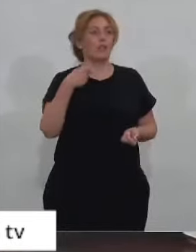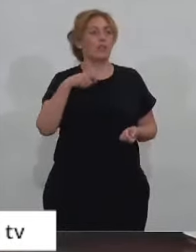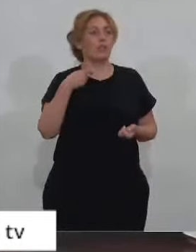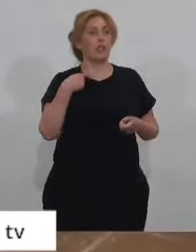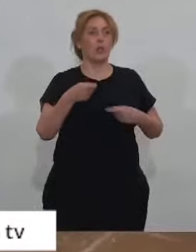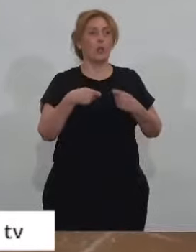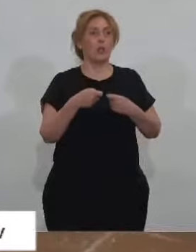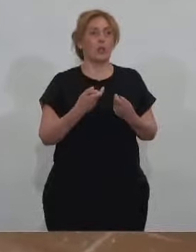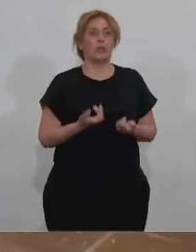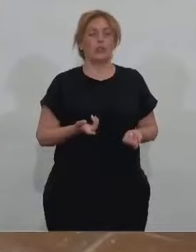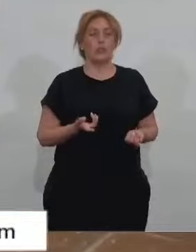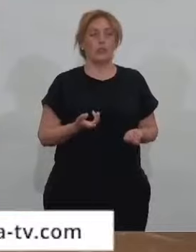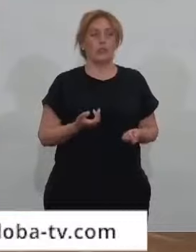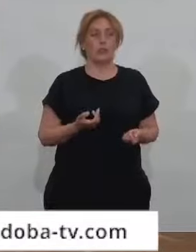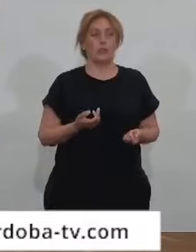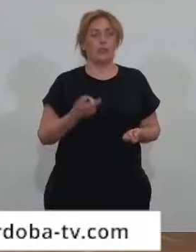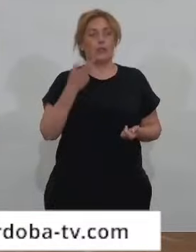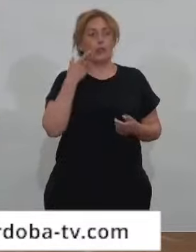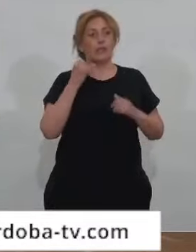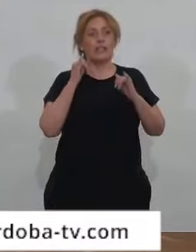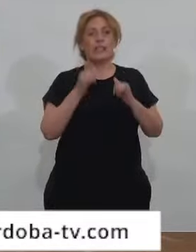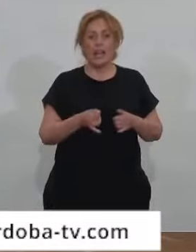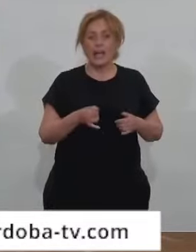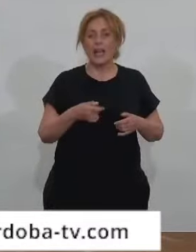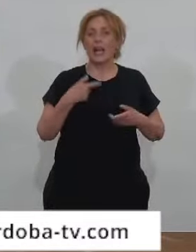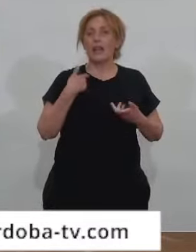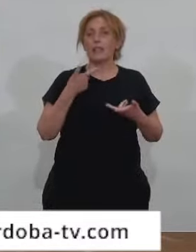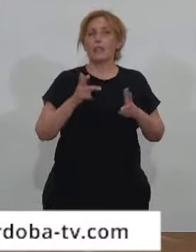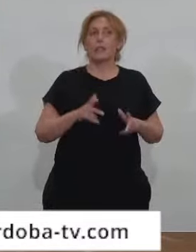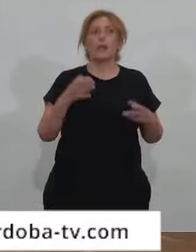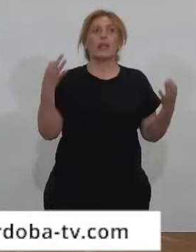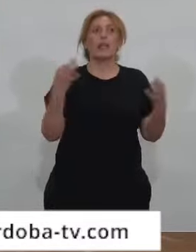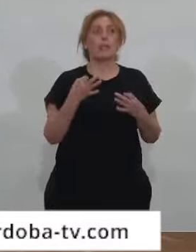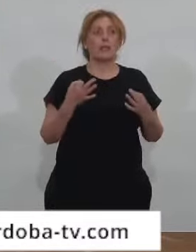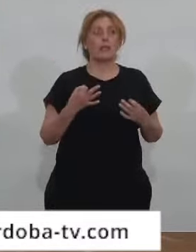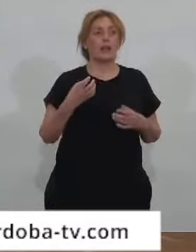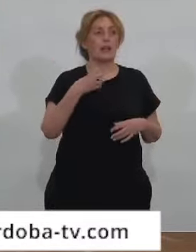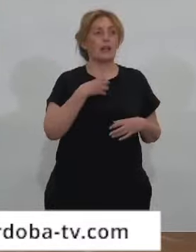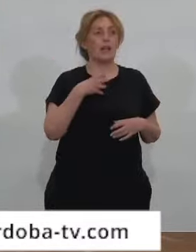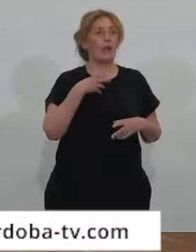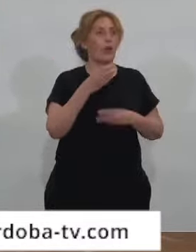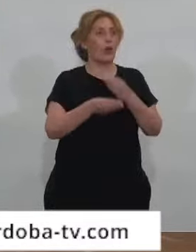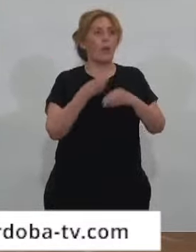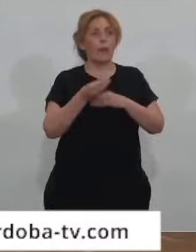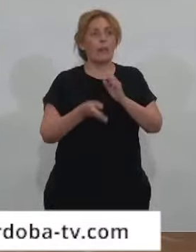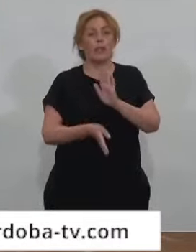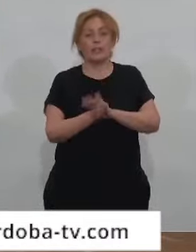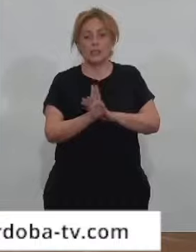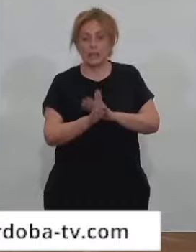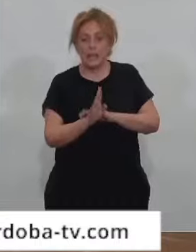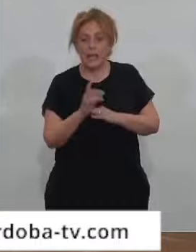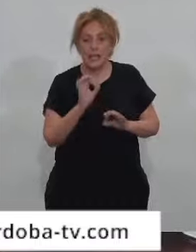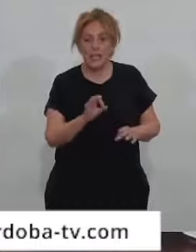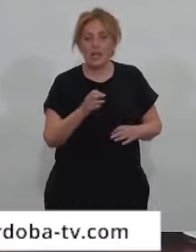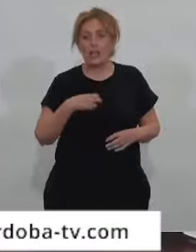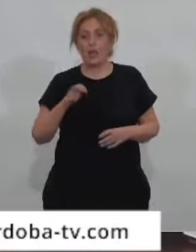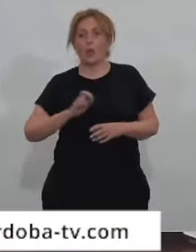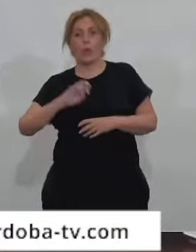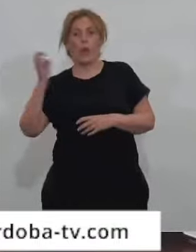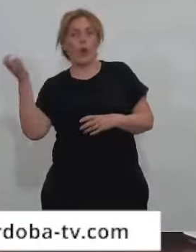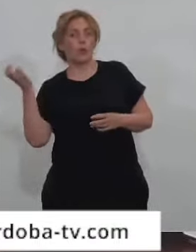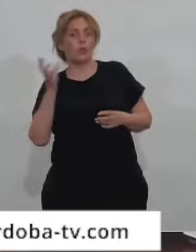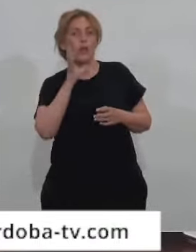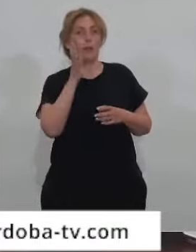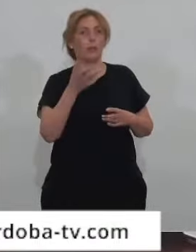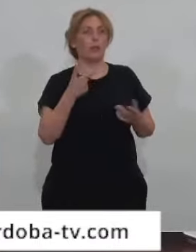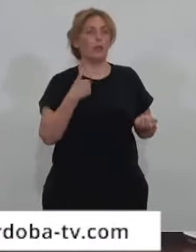y decirle no vamos a seguir por esta línea, no vamos a seguir por la otra, porque, como bien ha dicho el presidente, él por